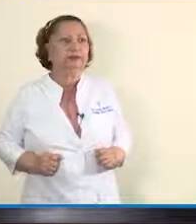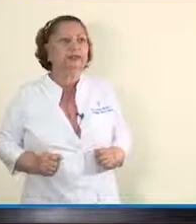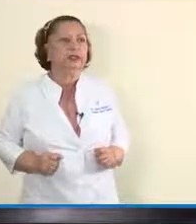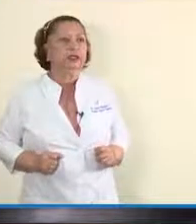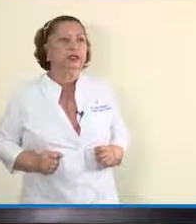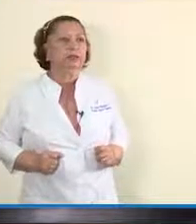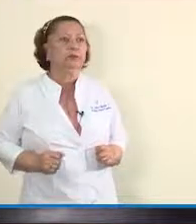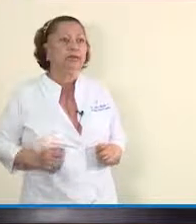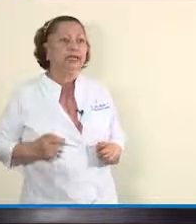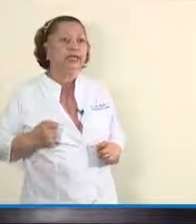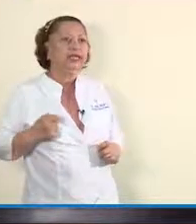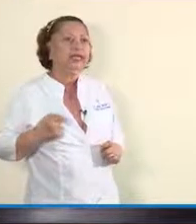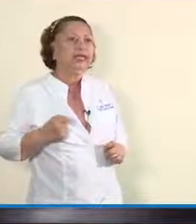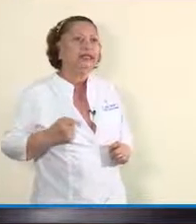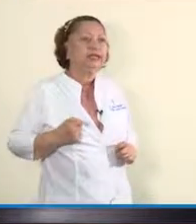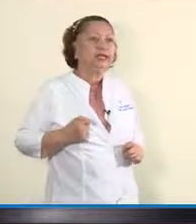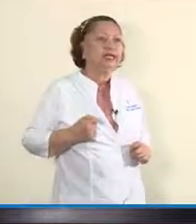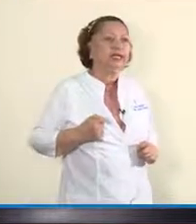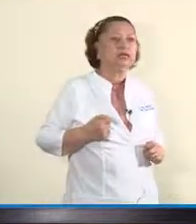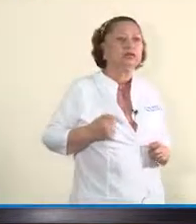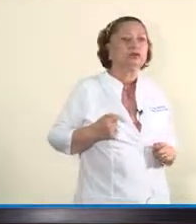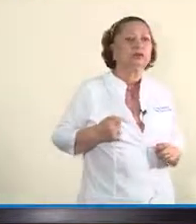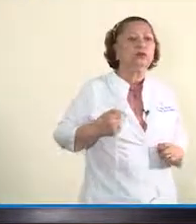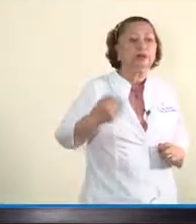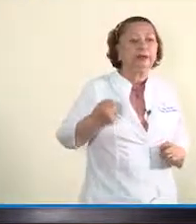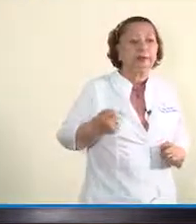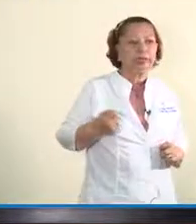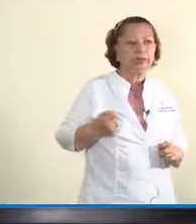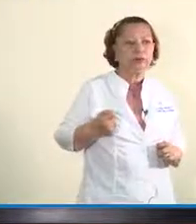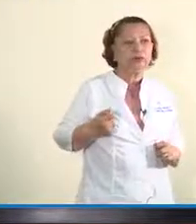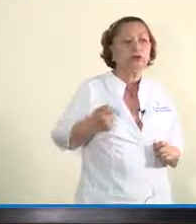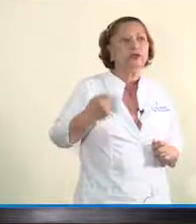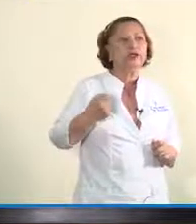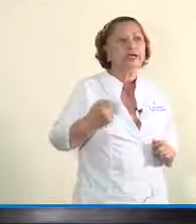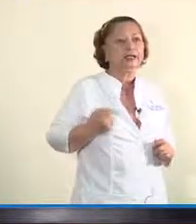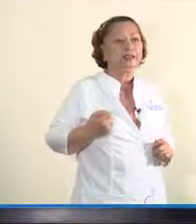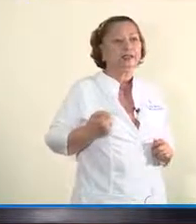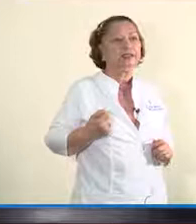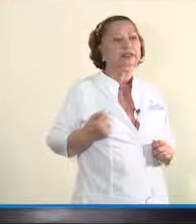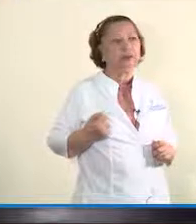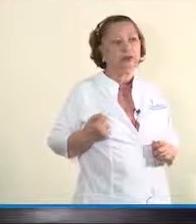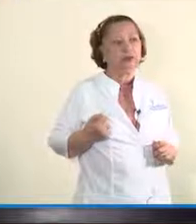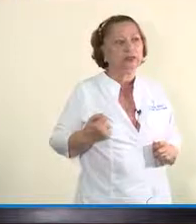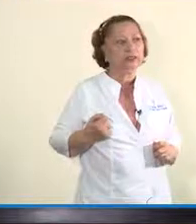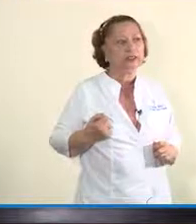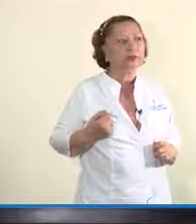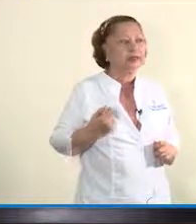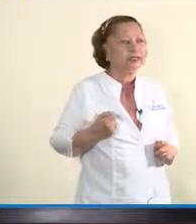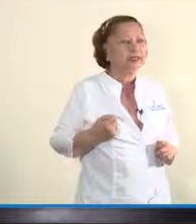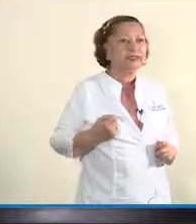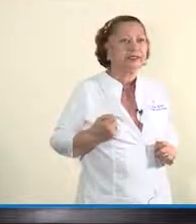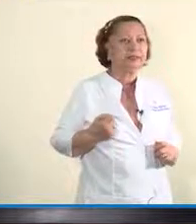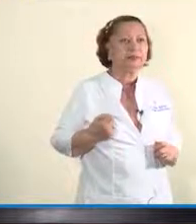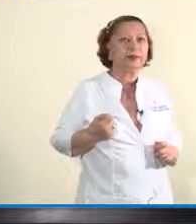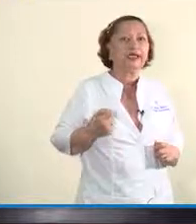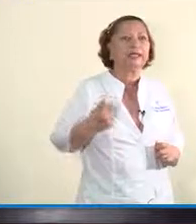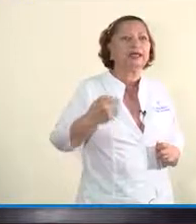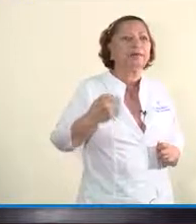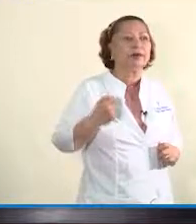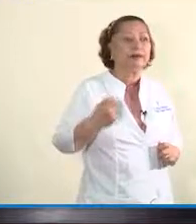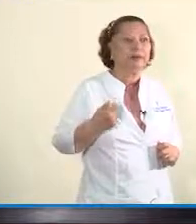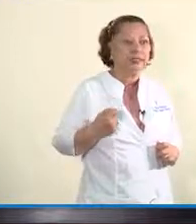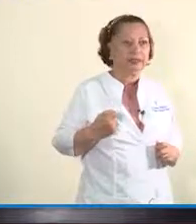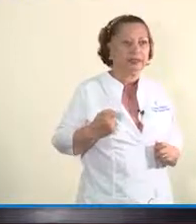qué? Porque esta es una preparación, una capacitación, se puede decir,